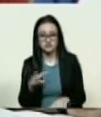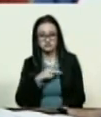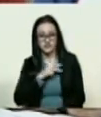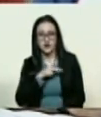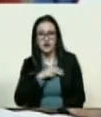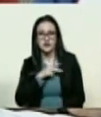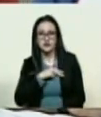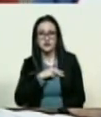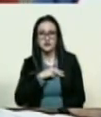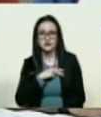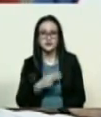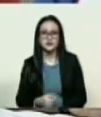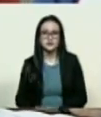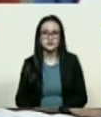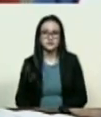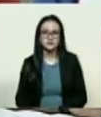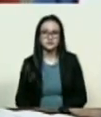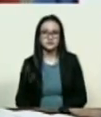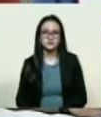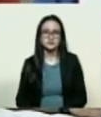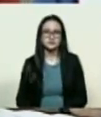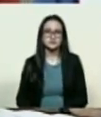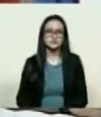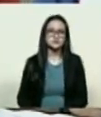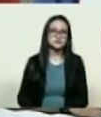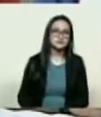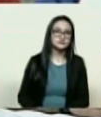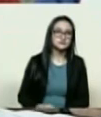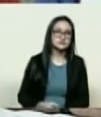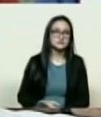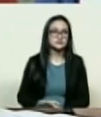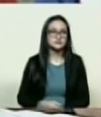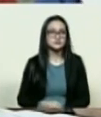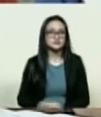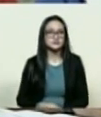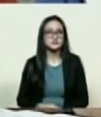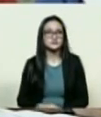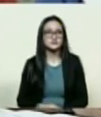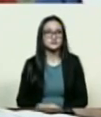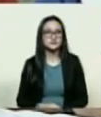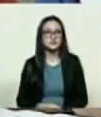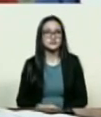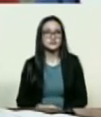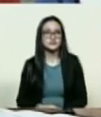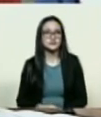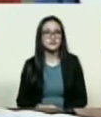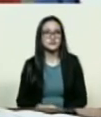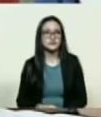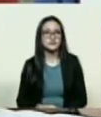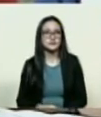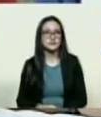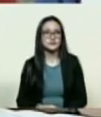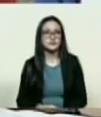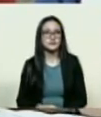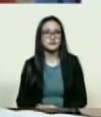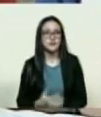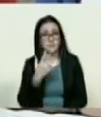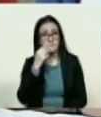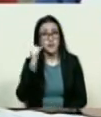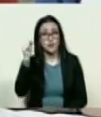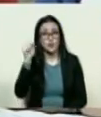carnetización. Con respecto al candidato al PESI, claro, nosotros vamos a lanzar candidatos, Nicolás